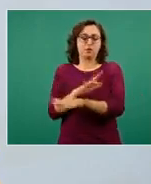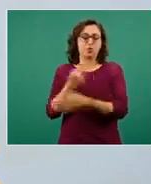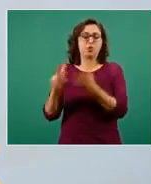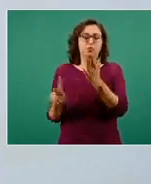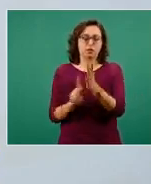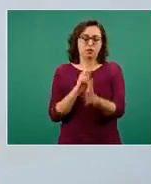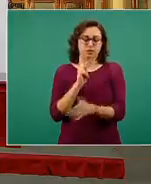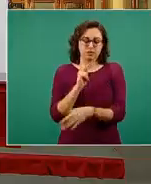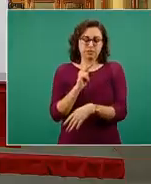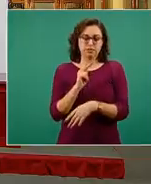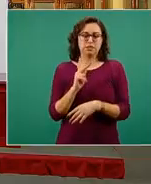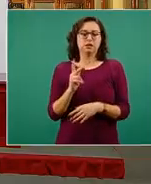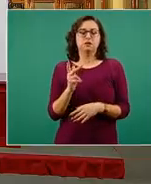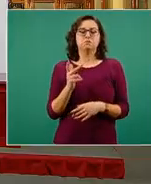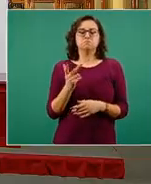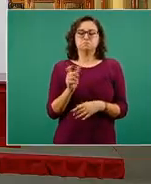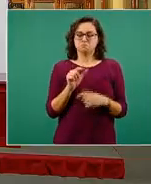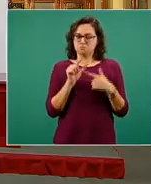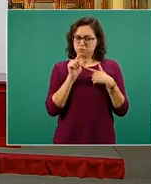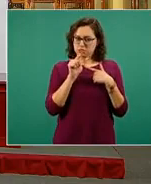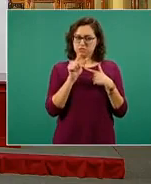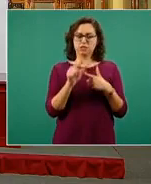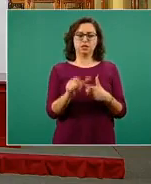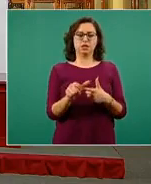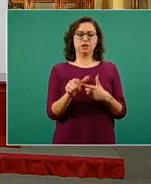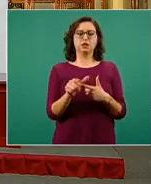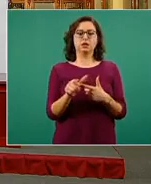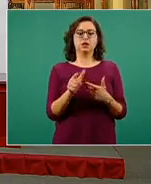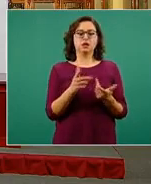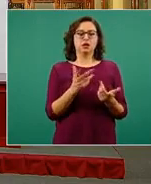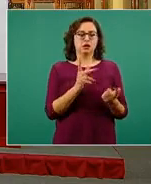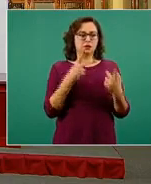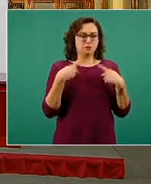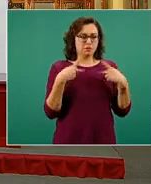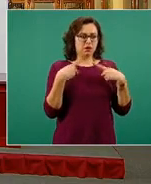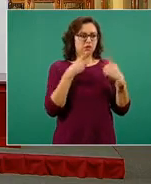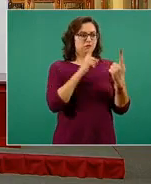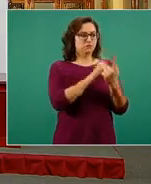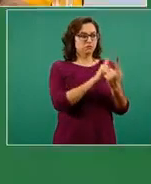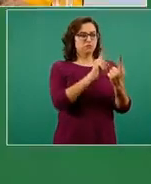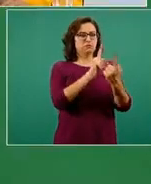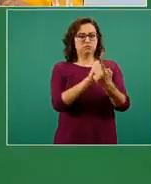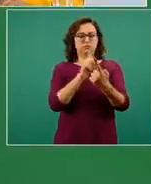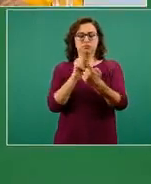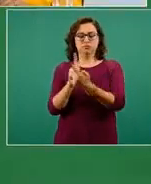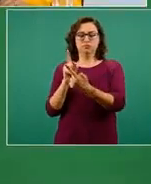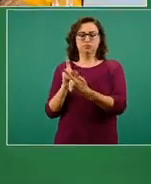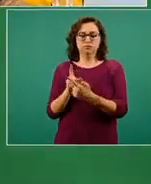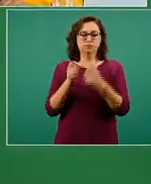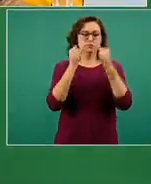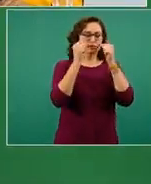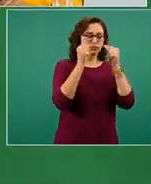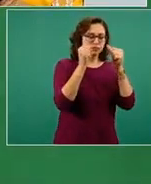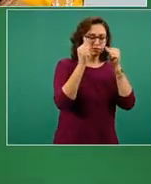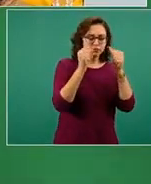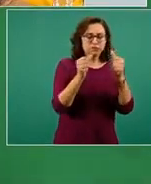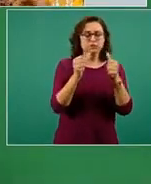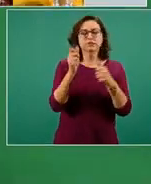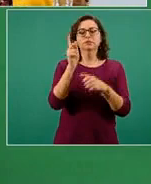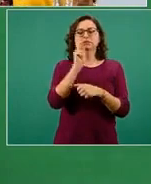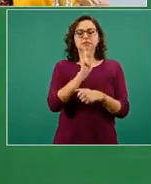siguen haciendo estas intervenciones particulares, sí, de las unidades de primer nivel, haciendo